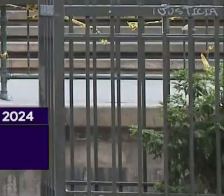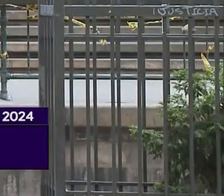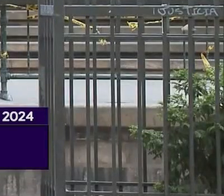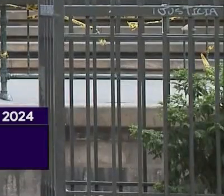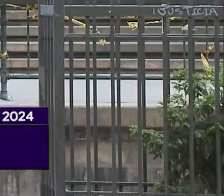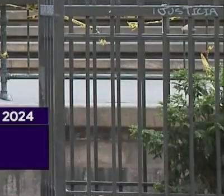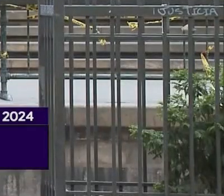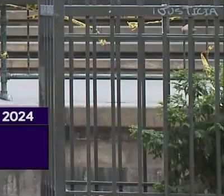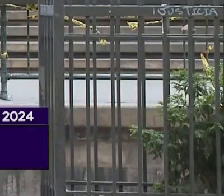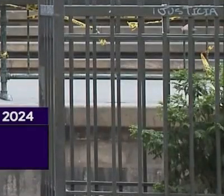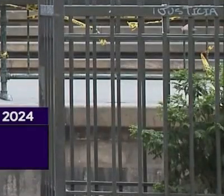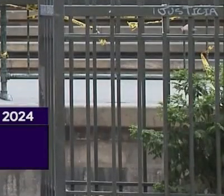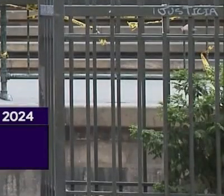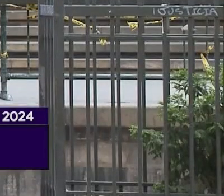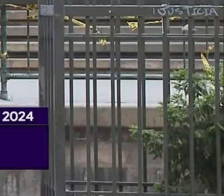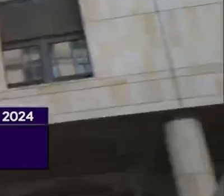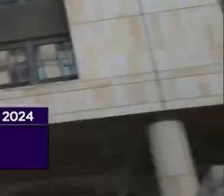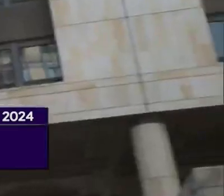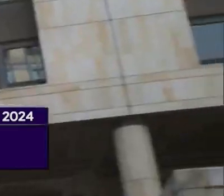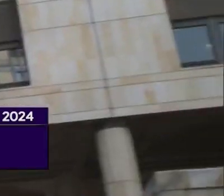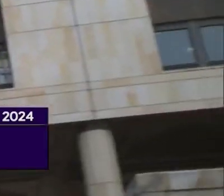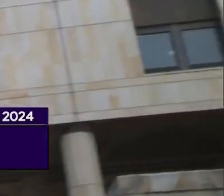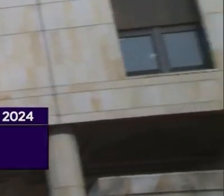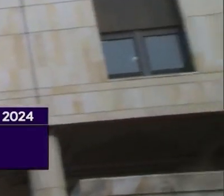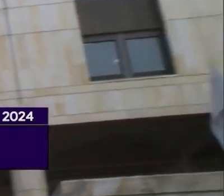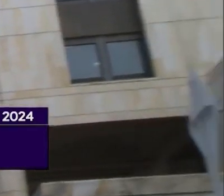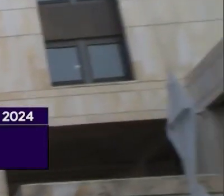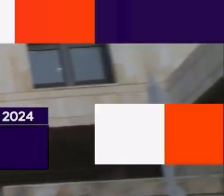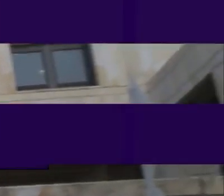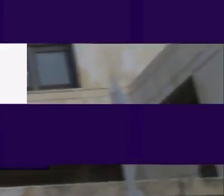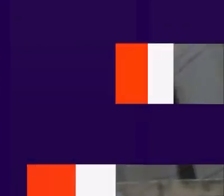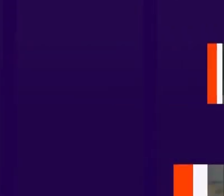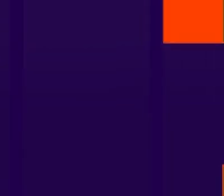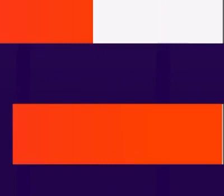minutos, toda la información de cómo transcurre la elección.